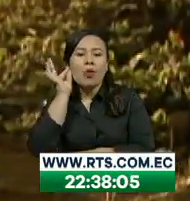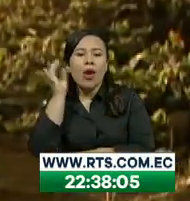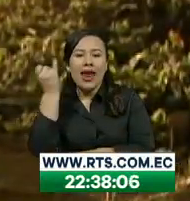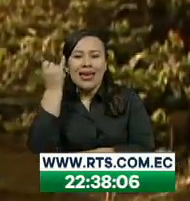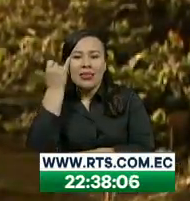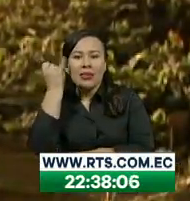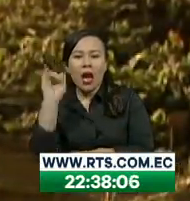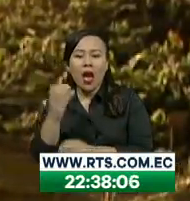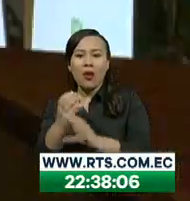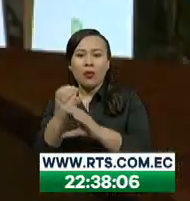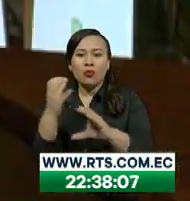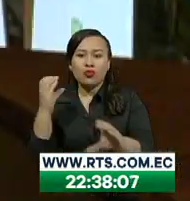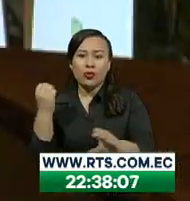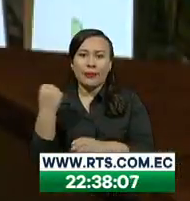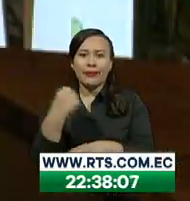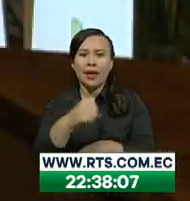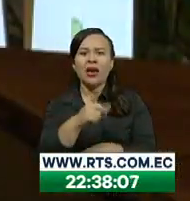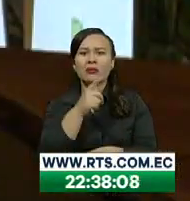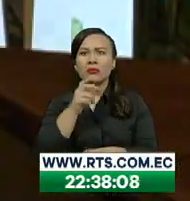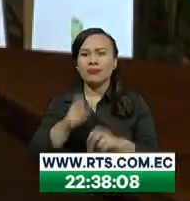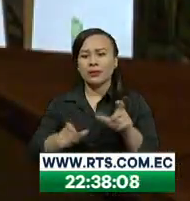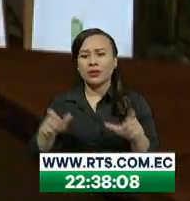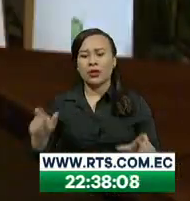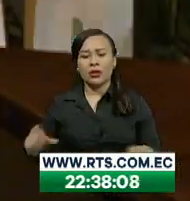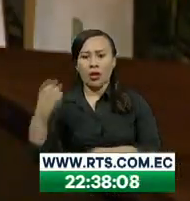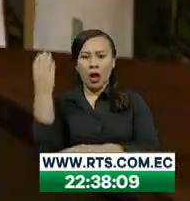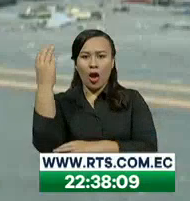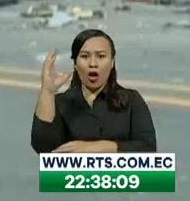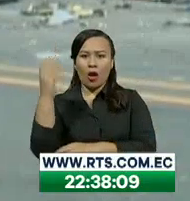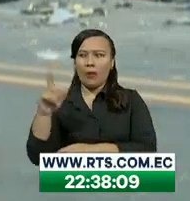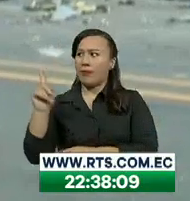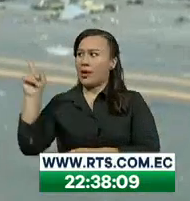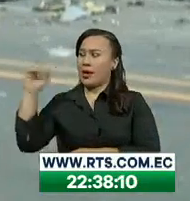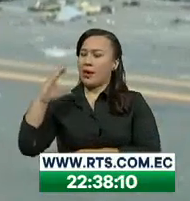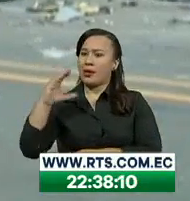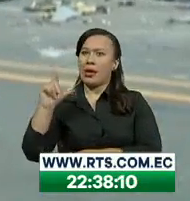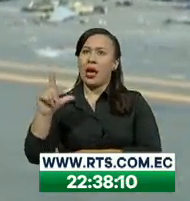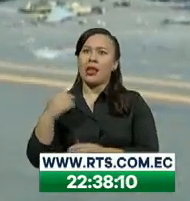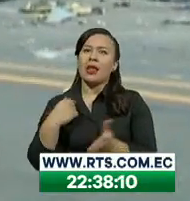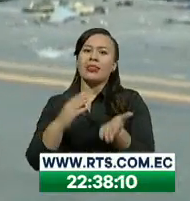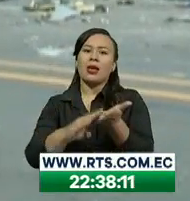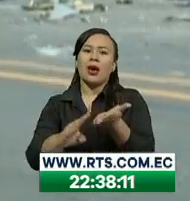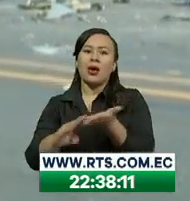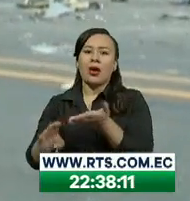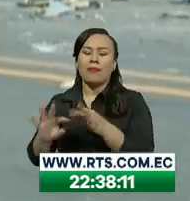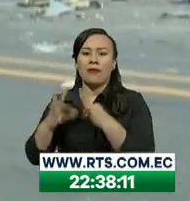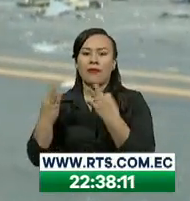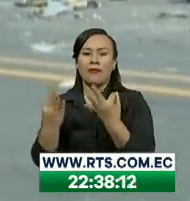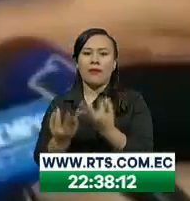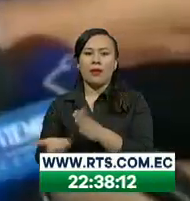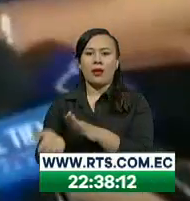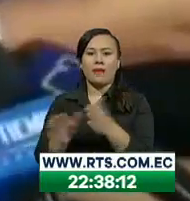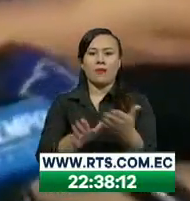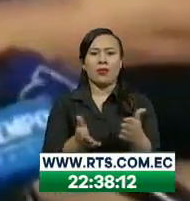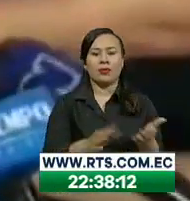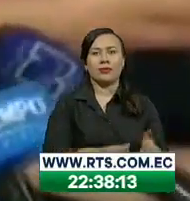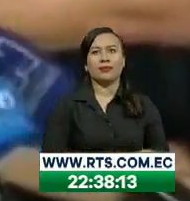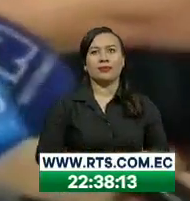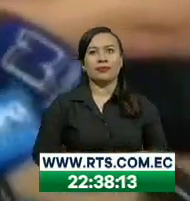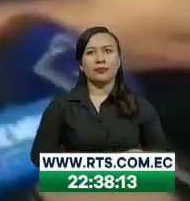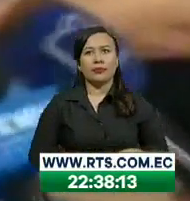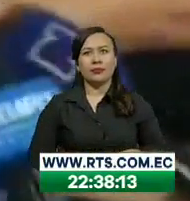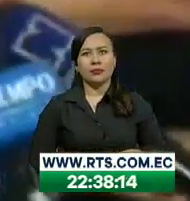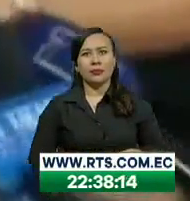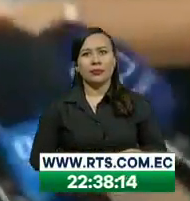organizadora del narcoviaje con pasajeros colombianos que salió de Cali pidió disculpas a las familias de las víctimas mortales. Necesito